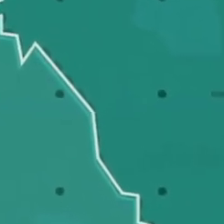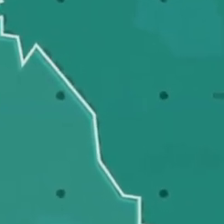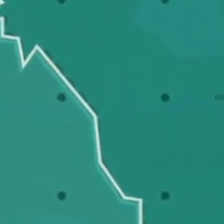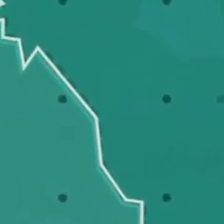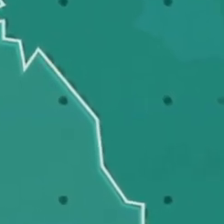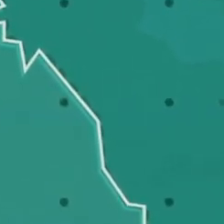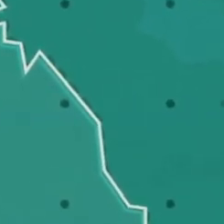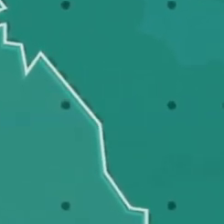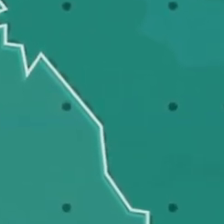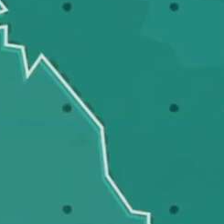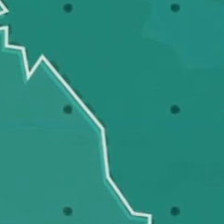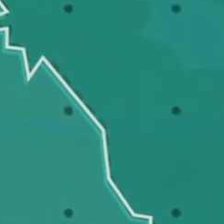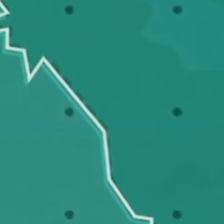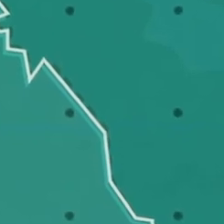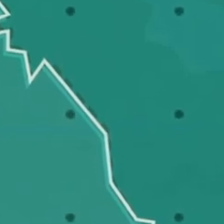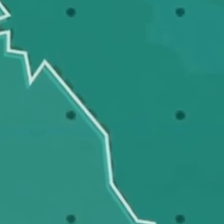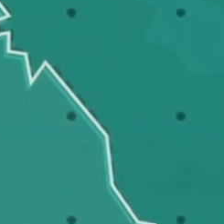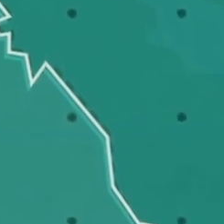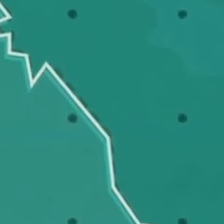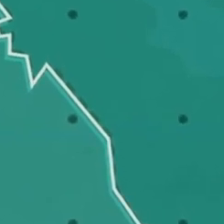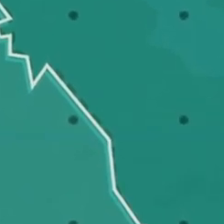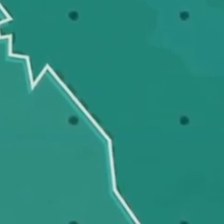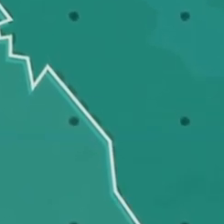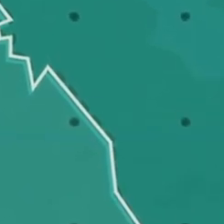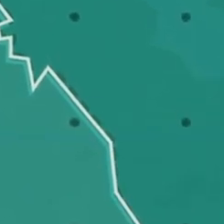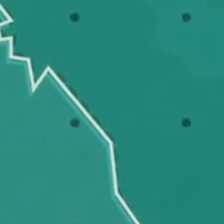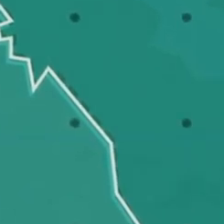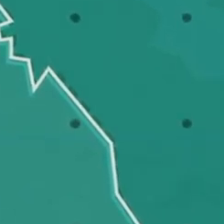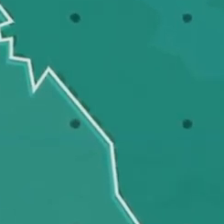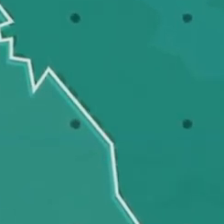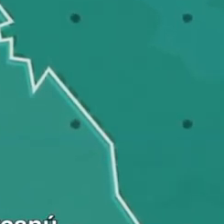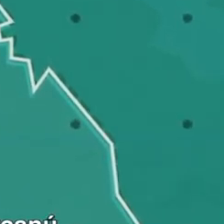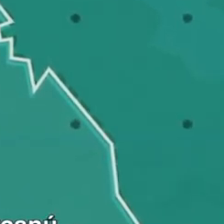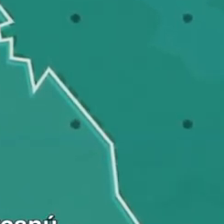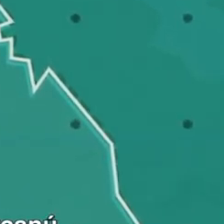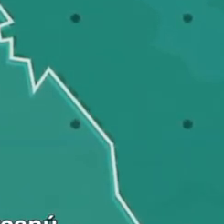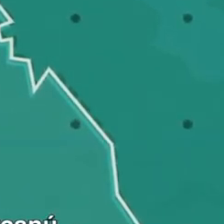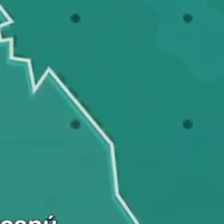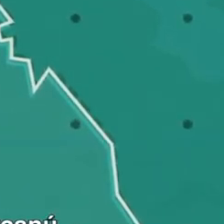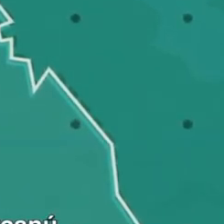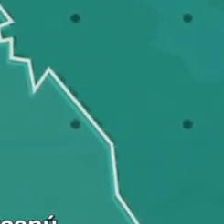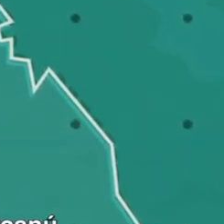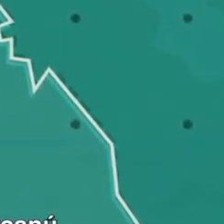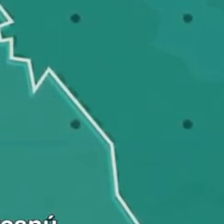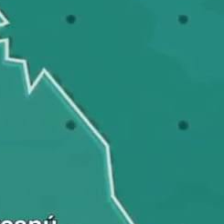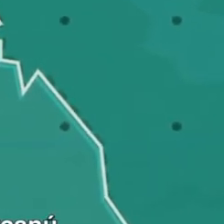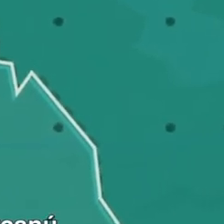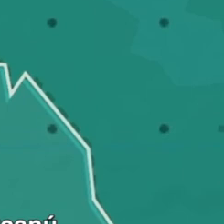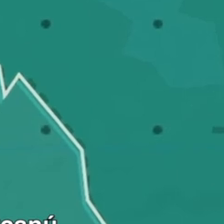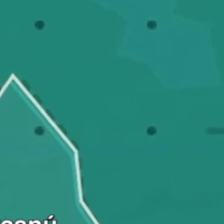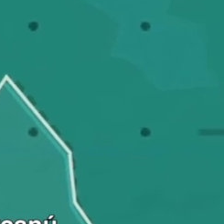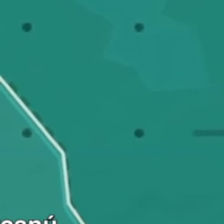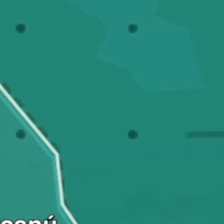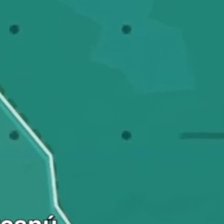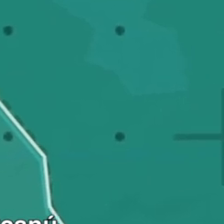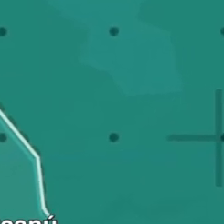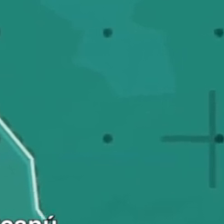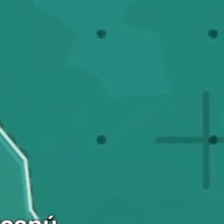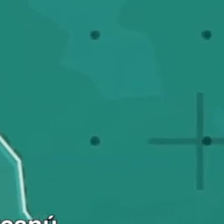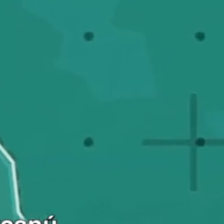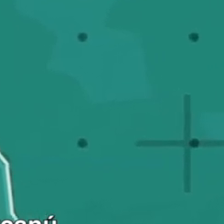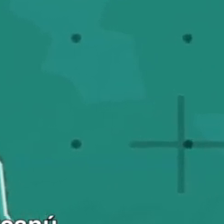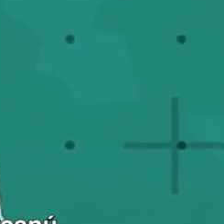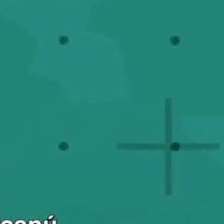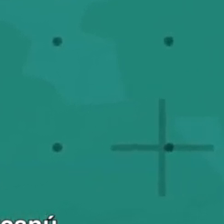a 10.192 millones de pesos. El recorrido del tramo 3 parte del paradero Calquiní